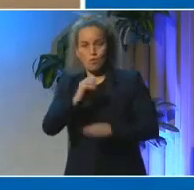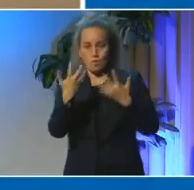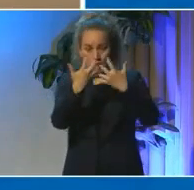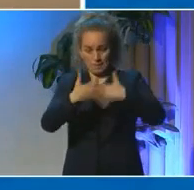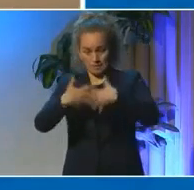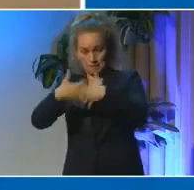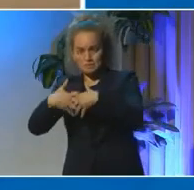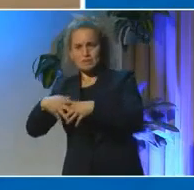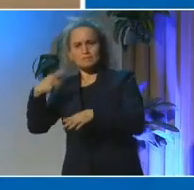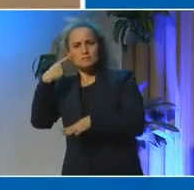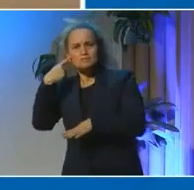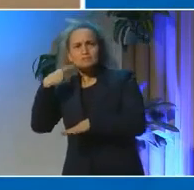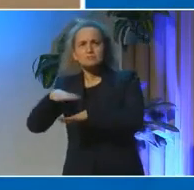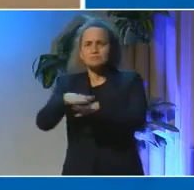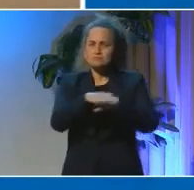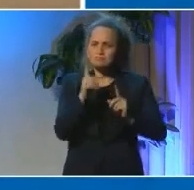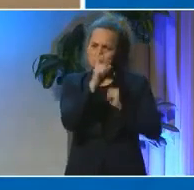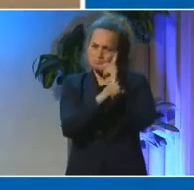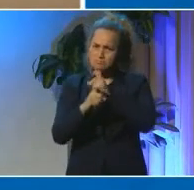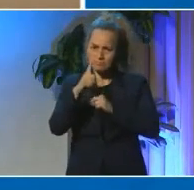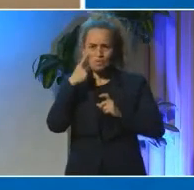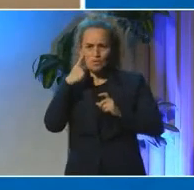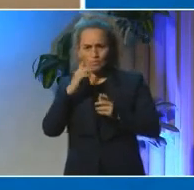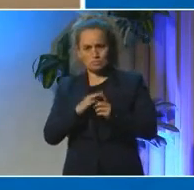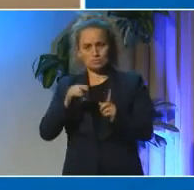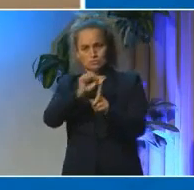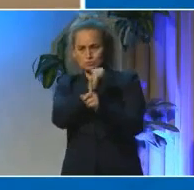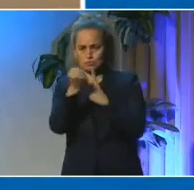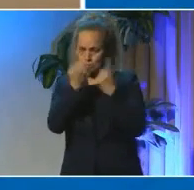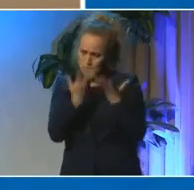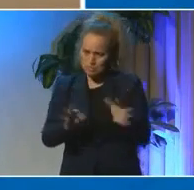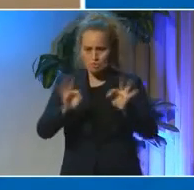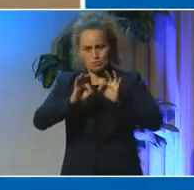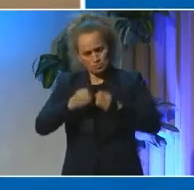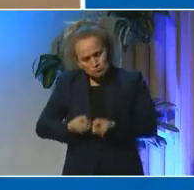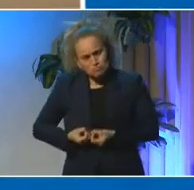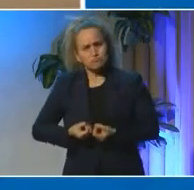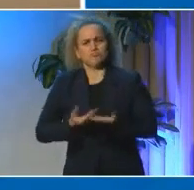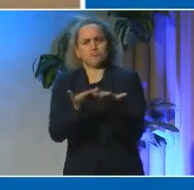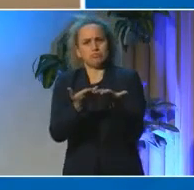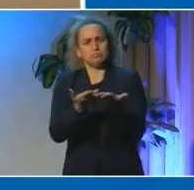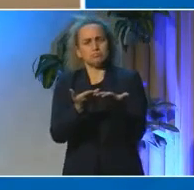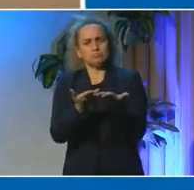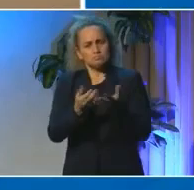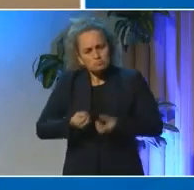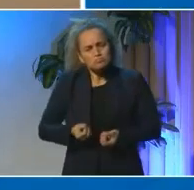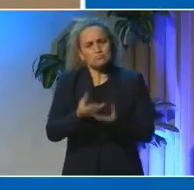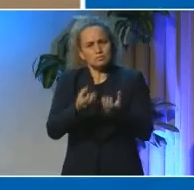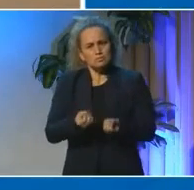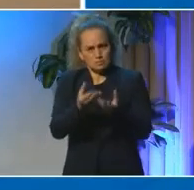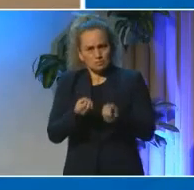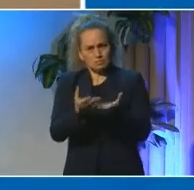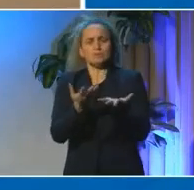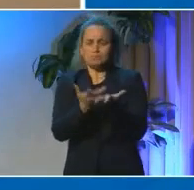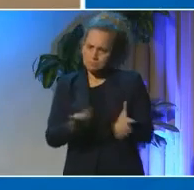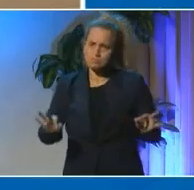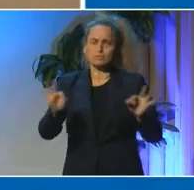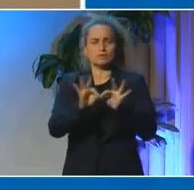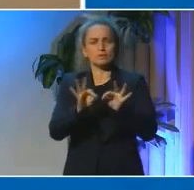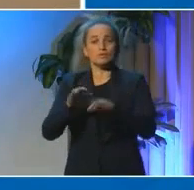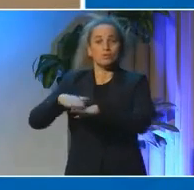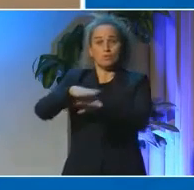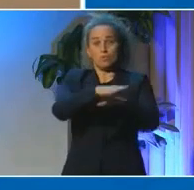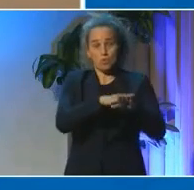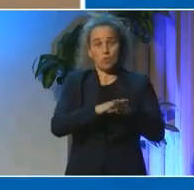empieza pensar como un actor en la sociedad que está poniendo mucho más de lo que está tomando y mucho más en un